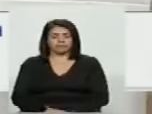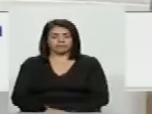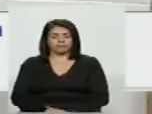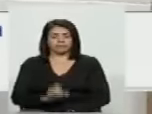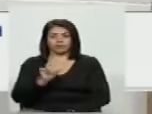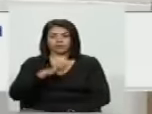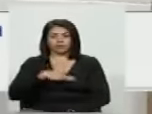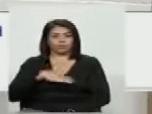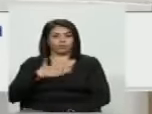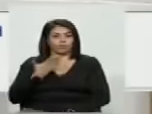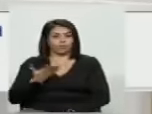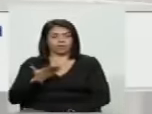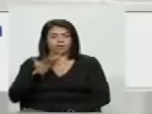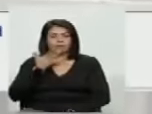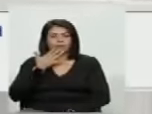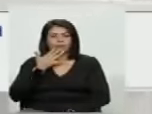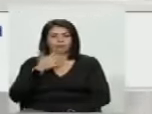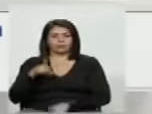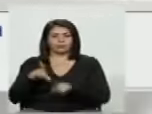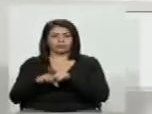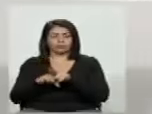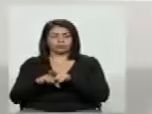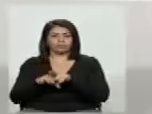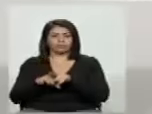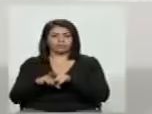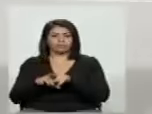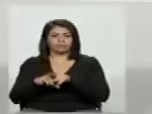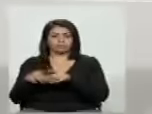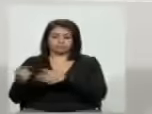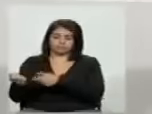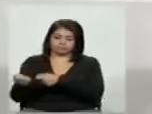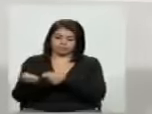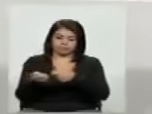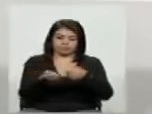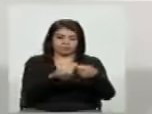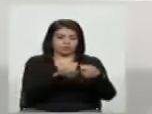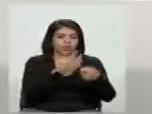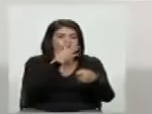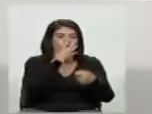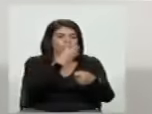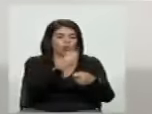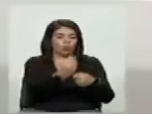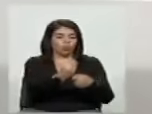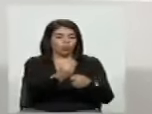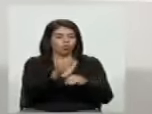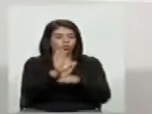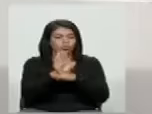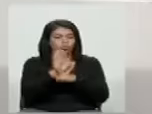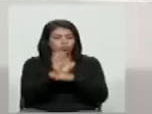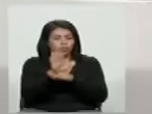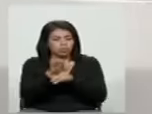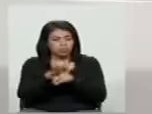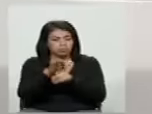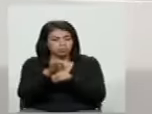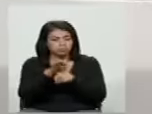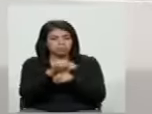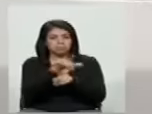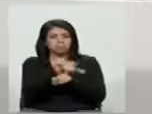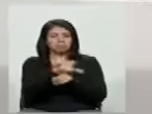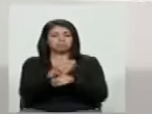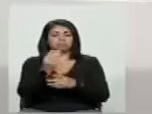No puede ser. Porque es como agarrar un cordero y entregárselo a un lobo y le digas, cuídamelo.